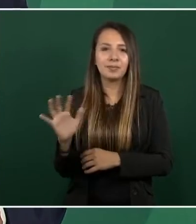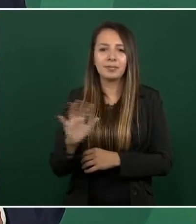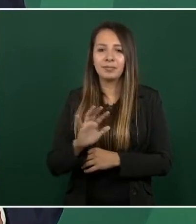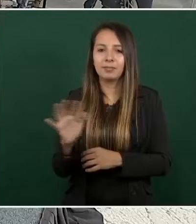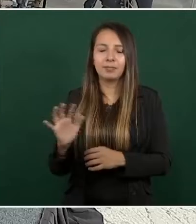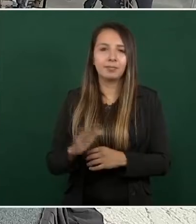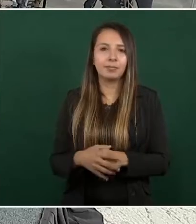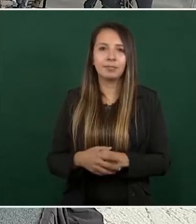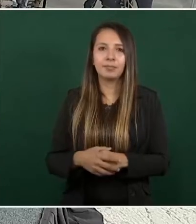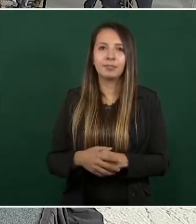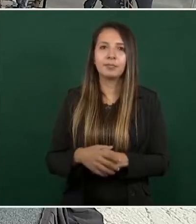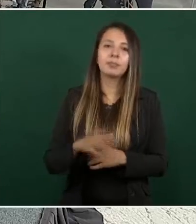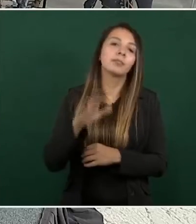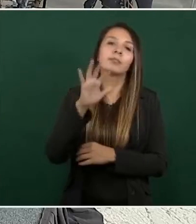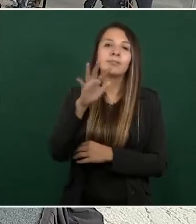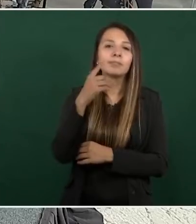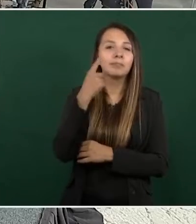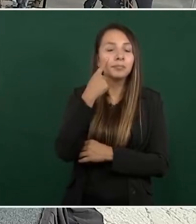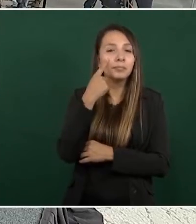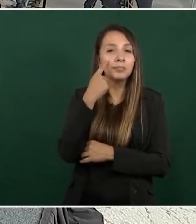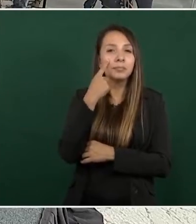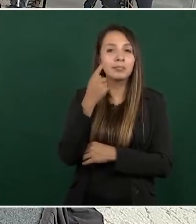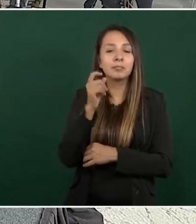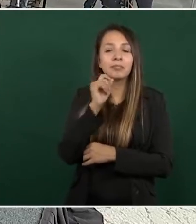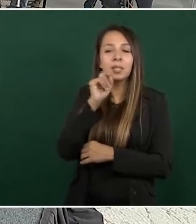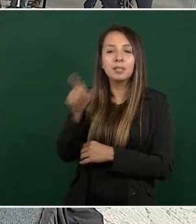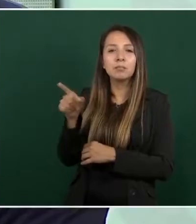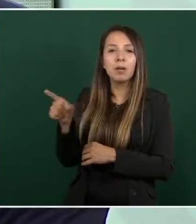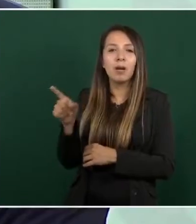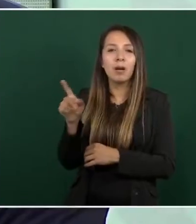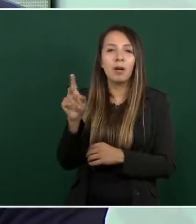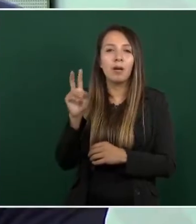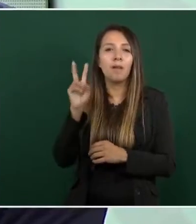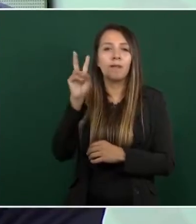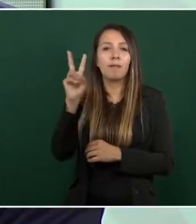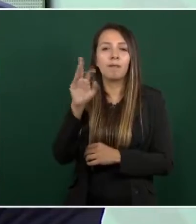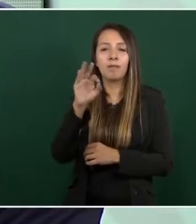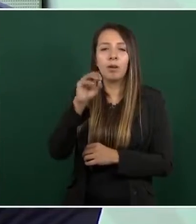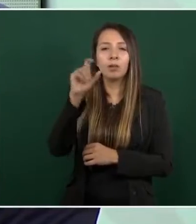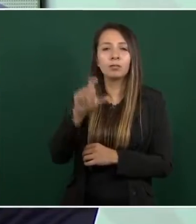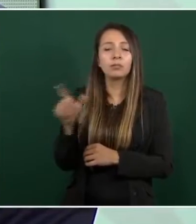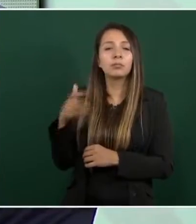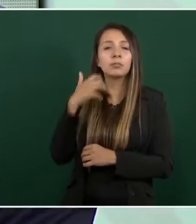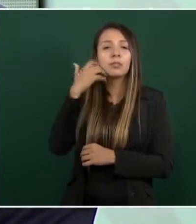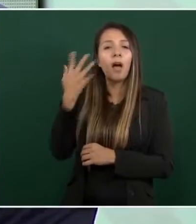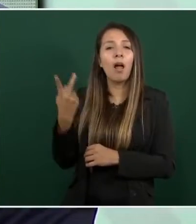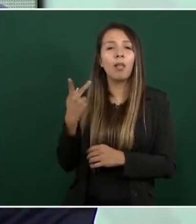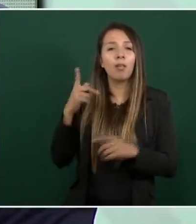No. Miren que hasta el presidente Fox quiere que nos tomemos una foto.